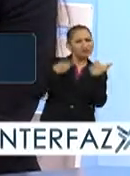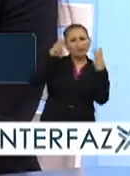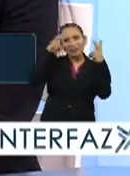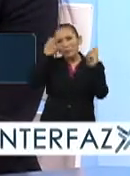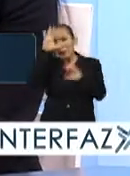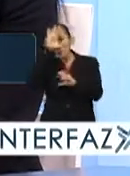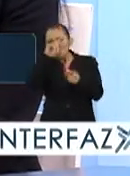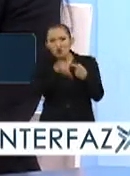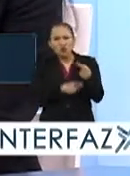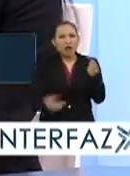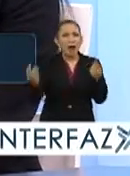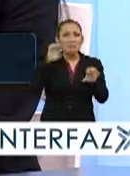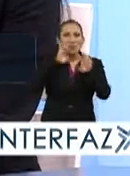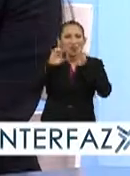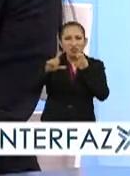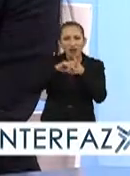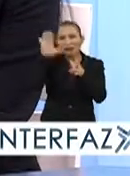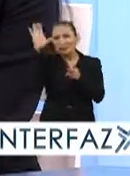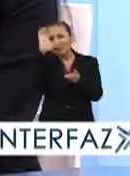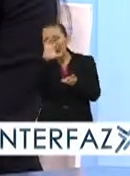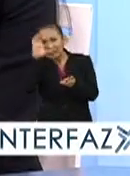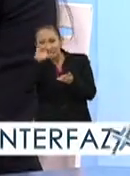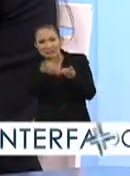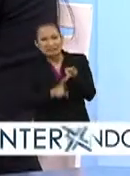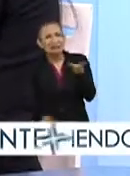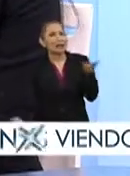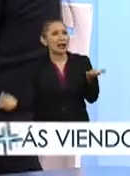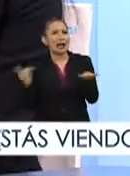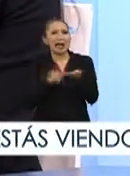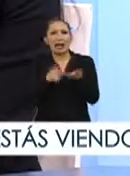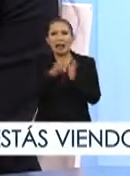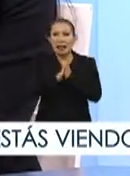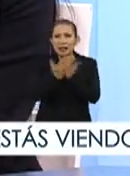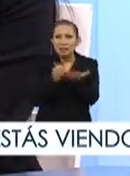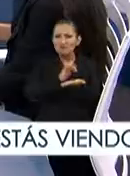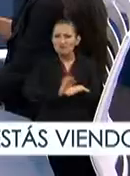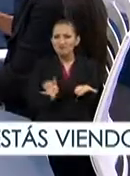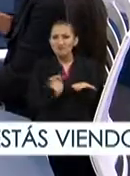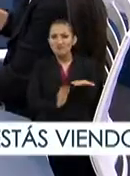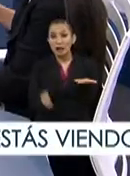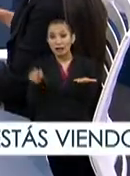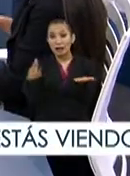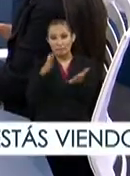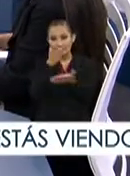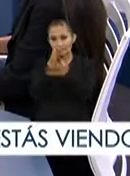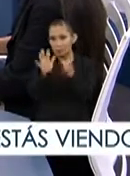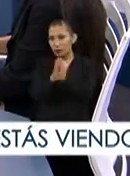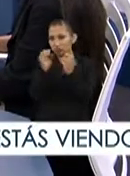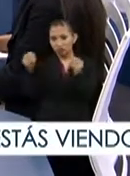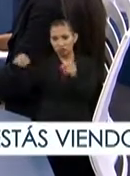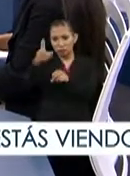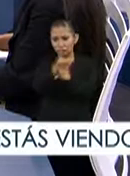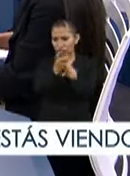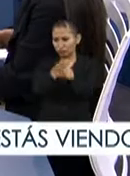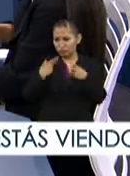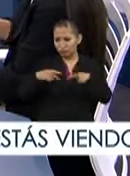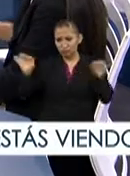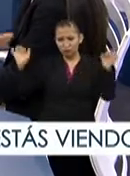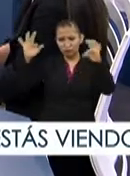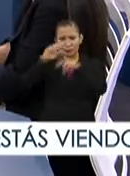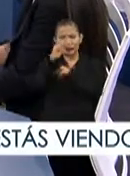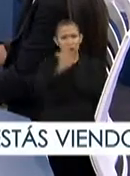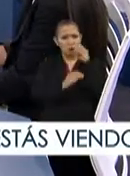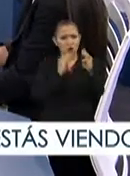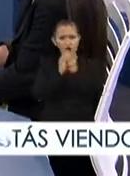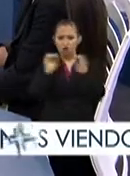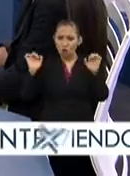temas de cultura, de periodismo, de ciencia, de literatura, en la que participan muchísimos invitados que vienen de todas las